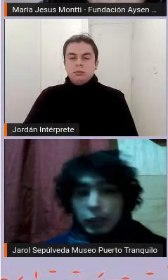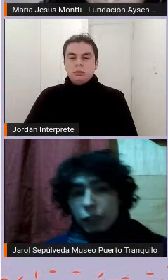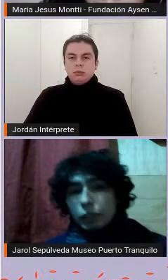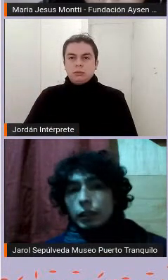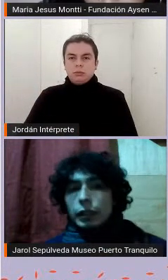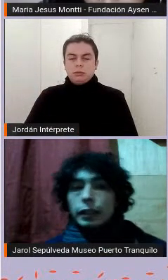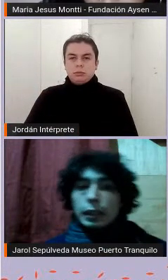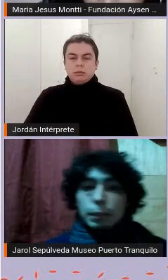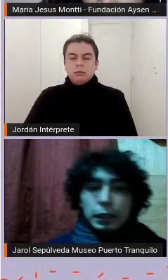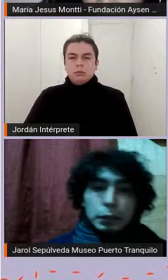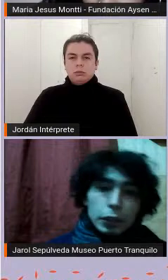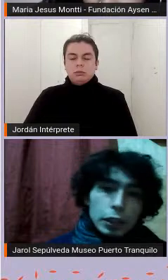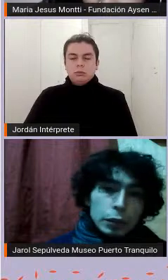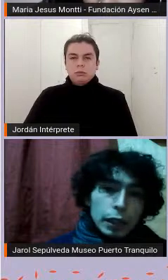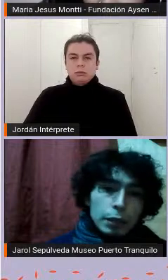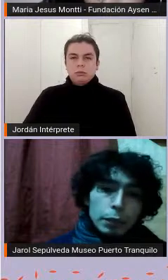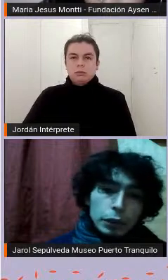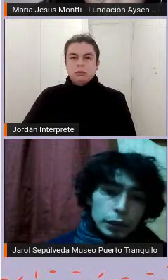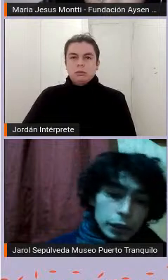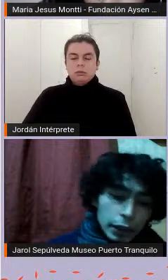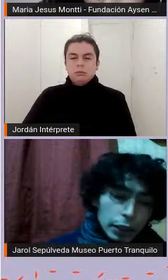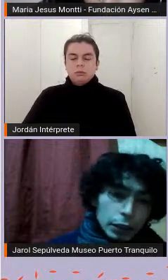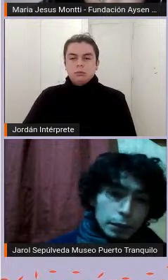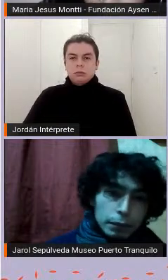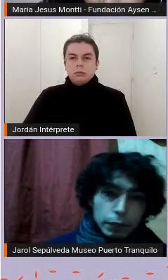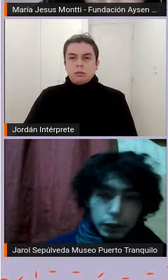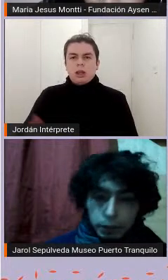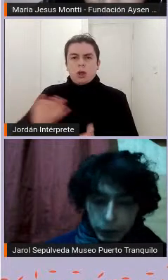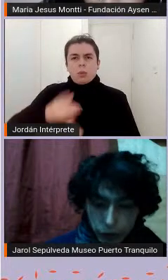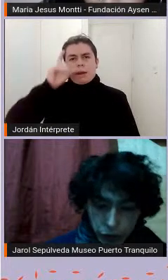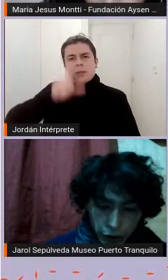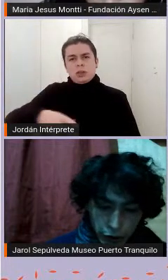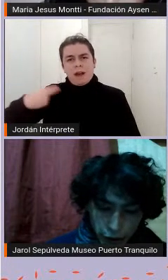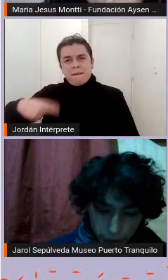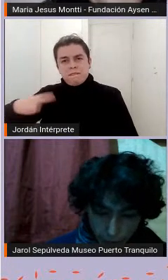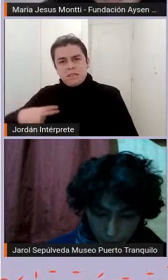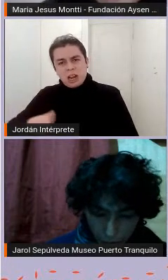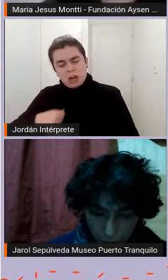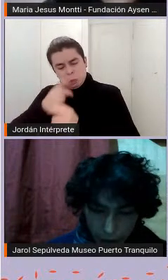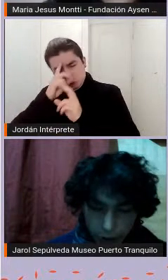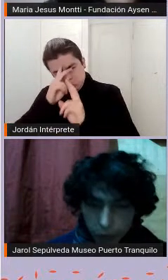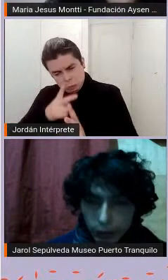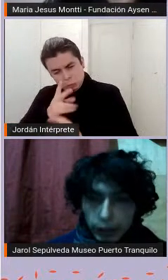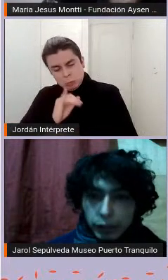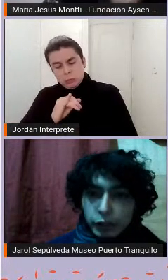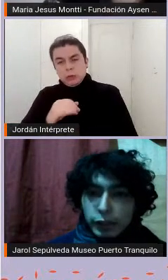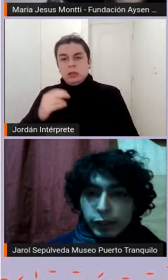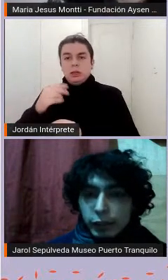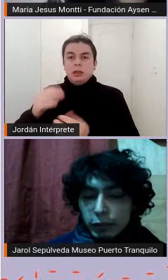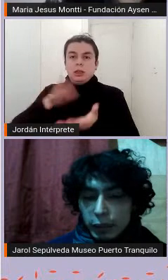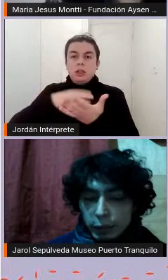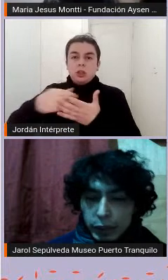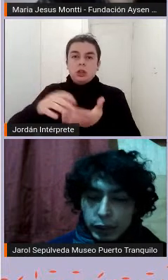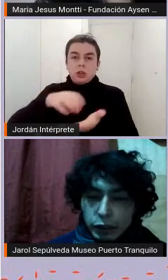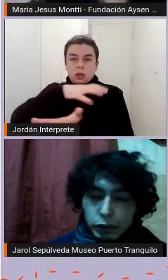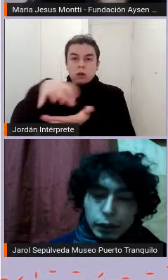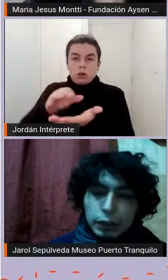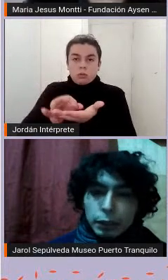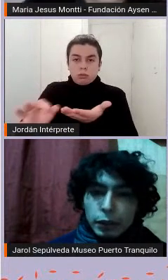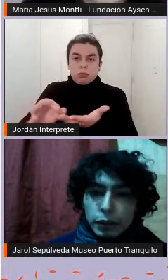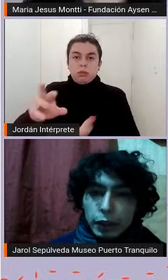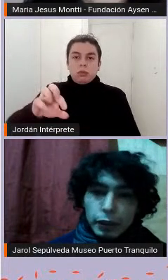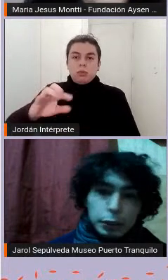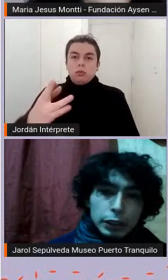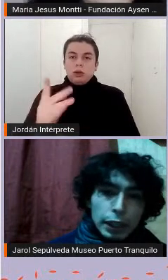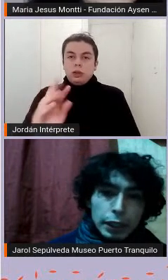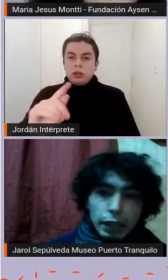¿Cómo es la valoración del patrimonio natural en Puerto Río Tranquilo? Bueno, Puerto Río Tranquilo, como mencionaba la Jesús, está en la región de Aysén y por ende nosotros